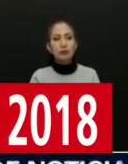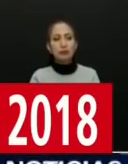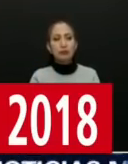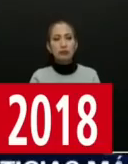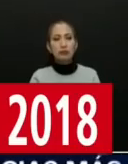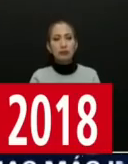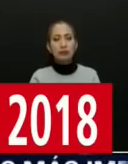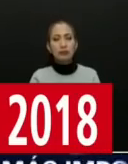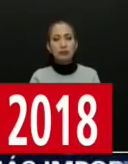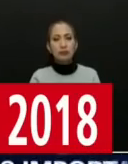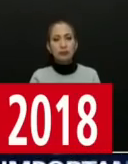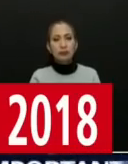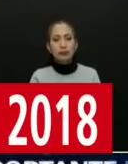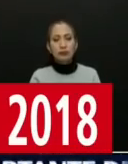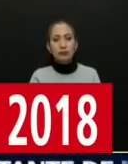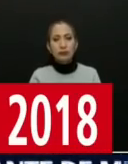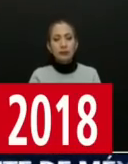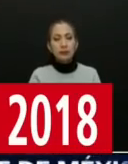Y la